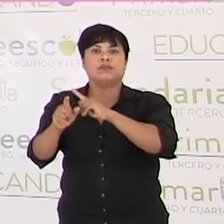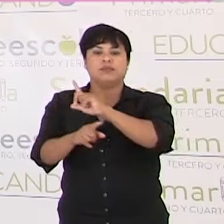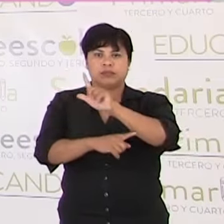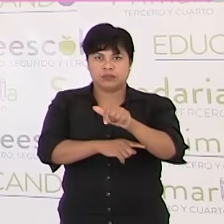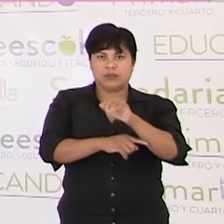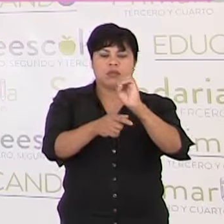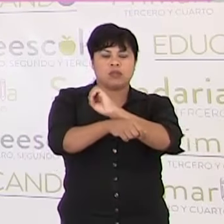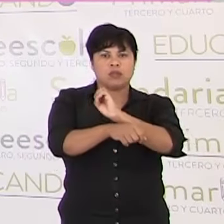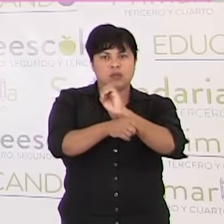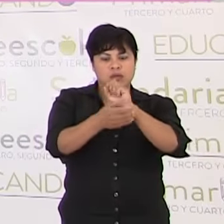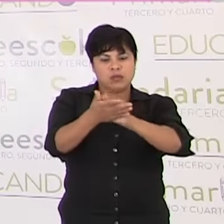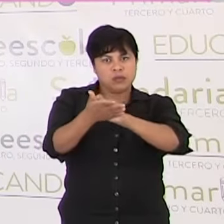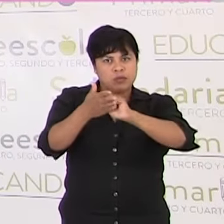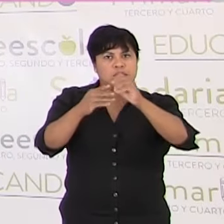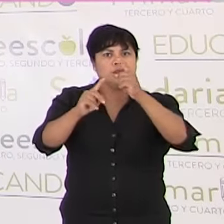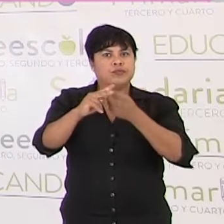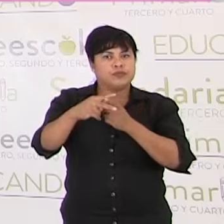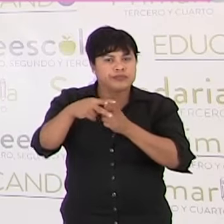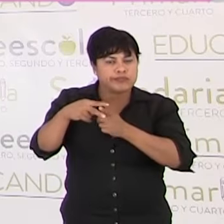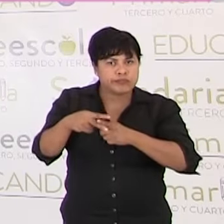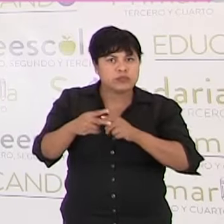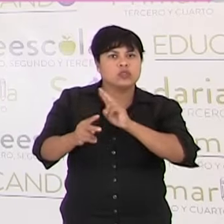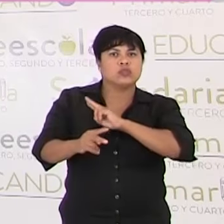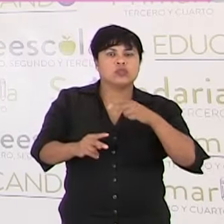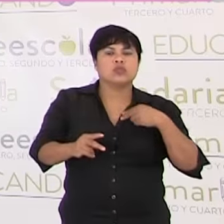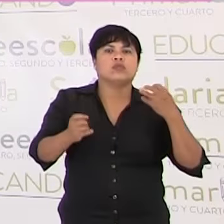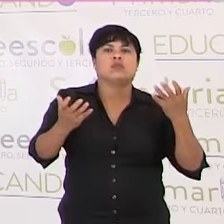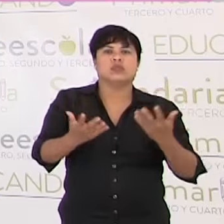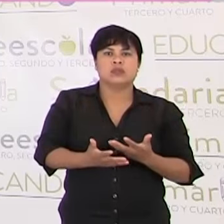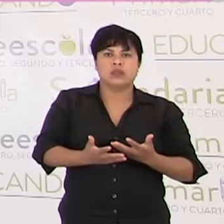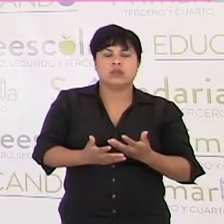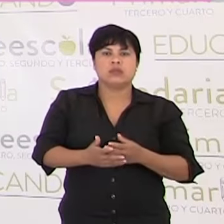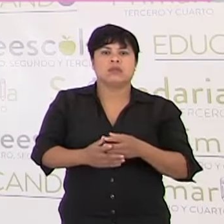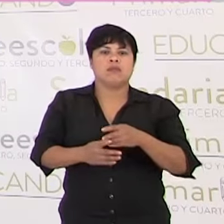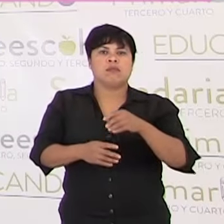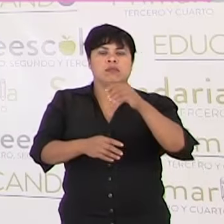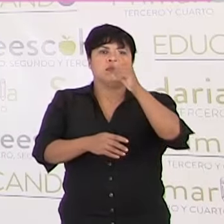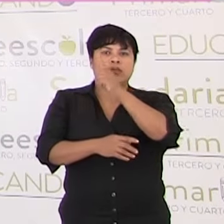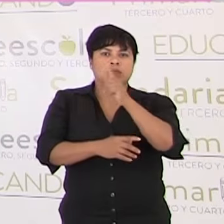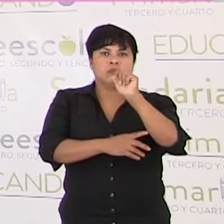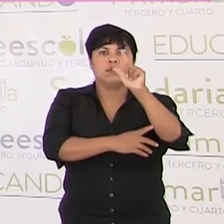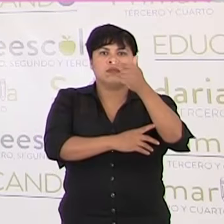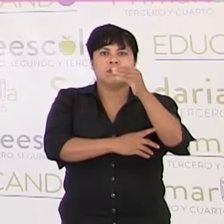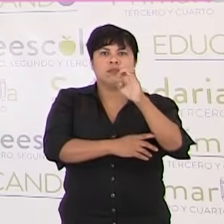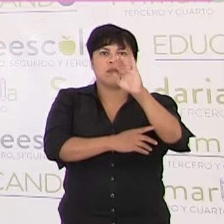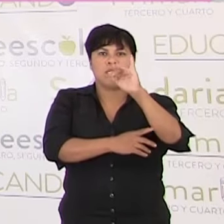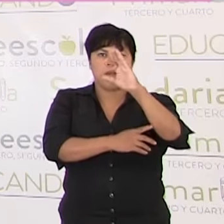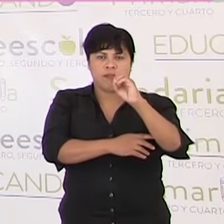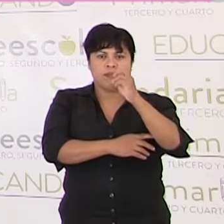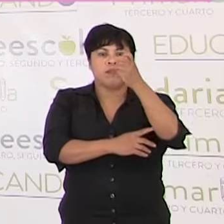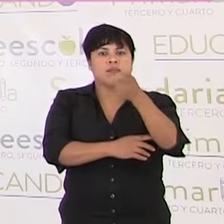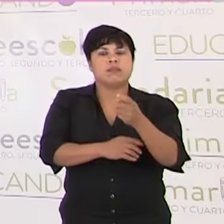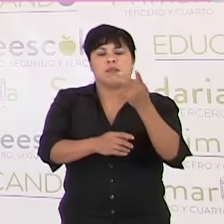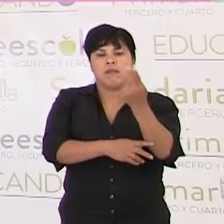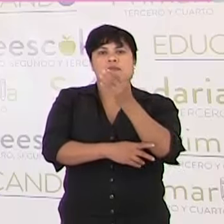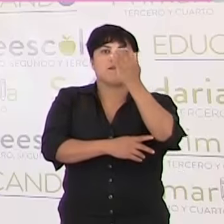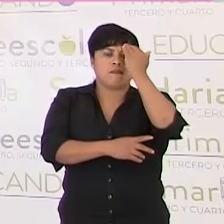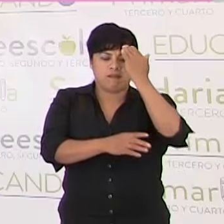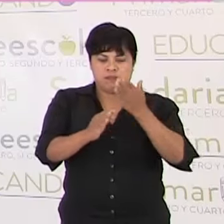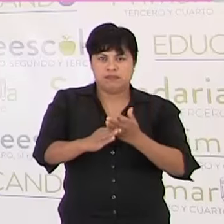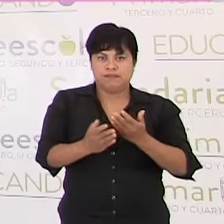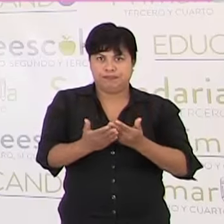de las operaciones, vamos a utilizar el lenguaje algebraico, por eso es necesario conocerlos